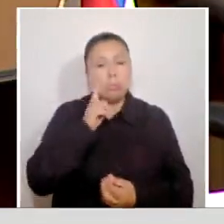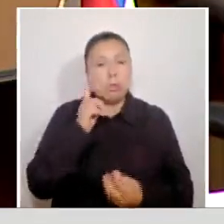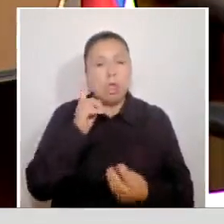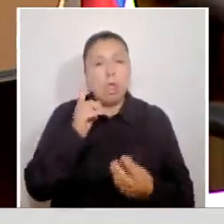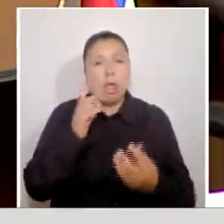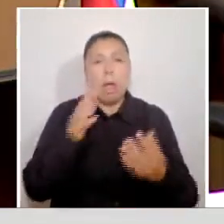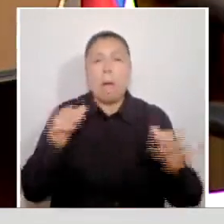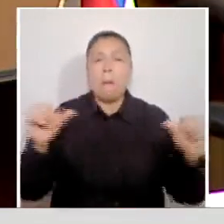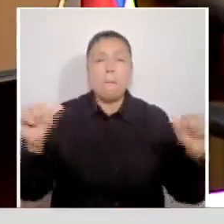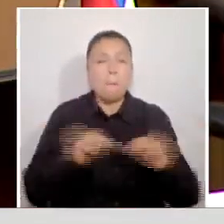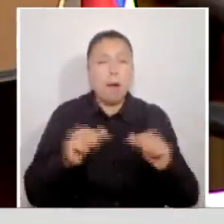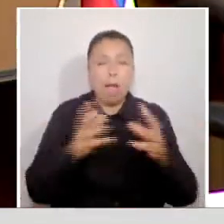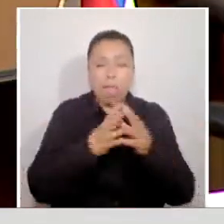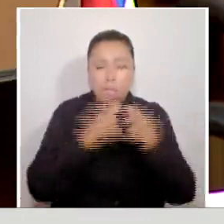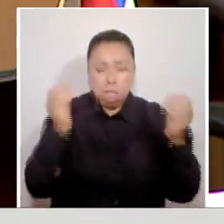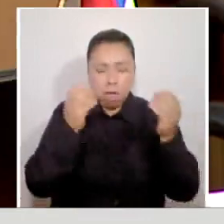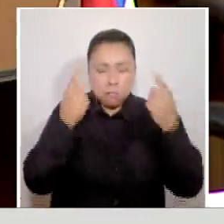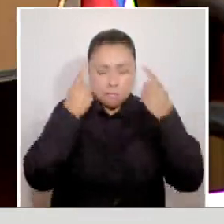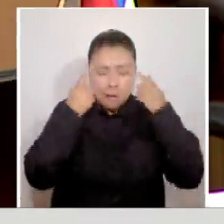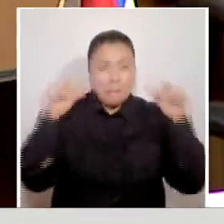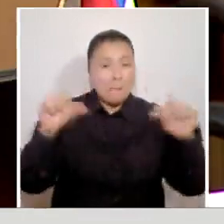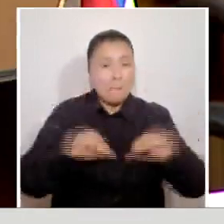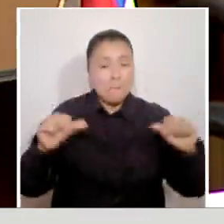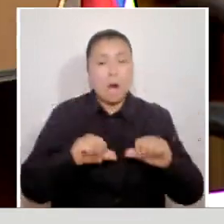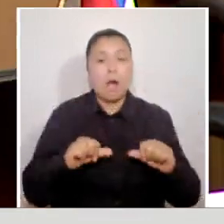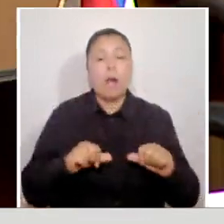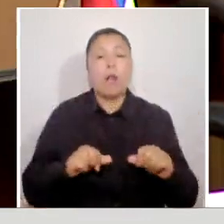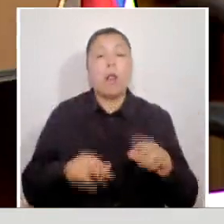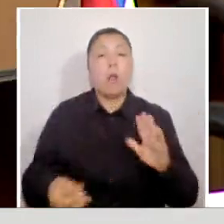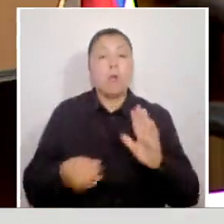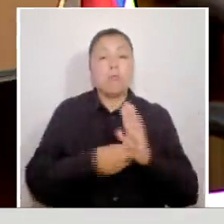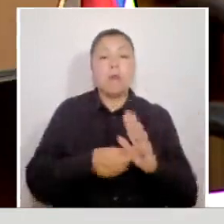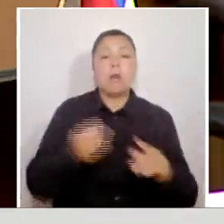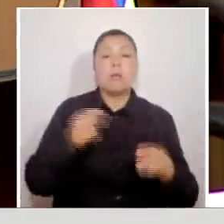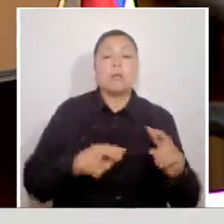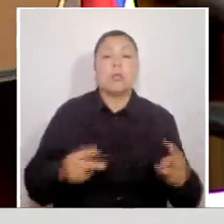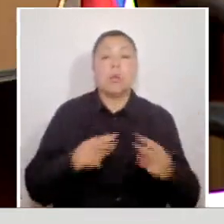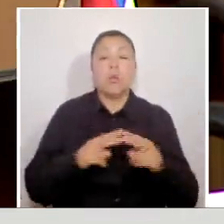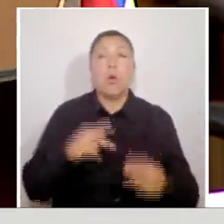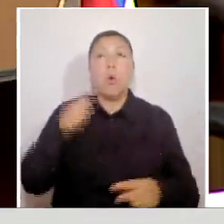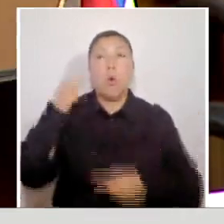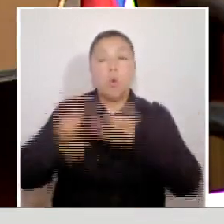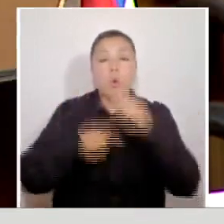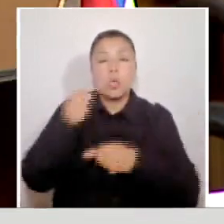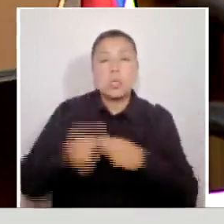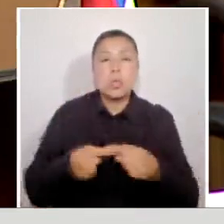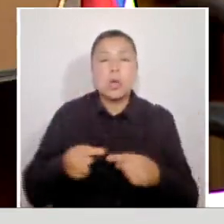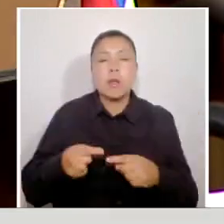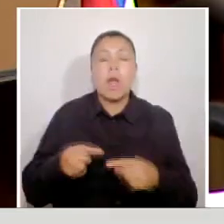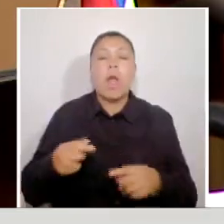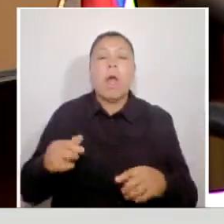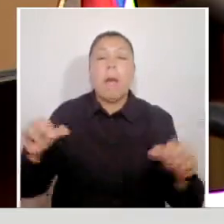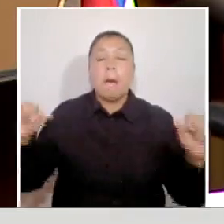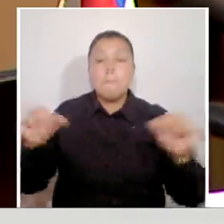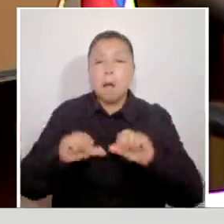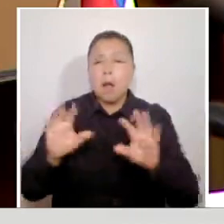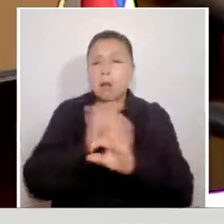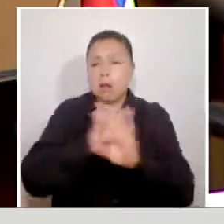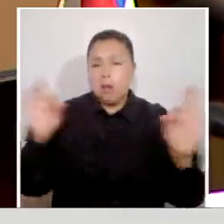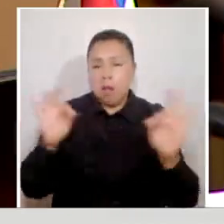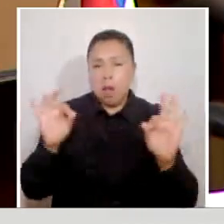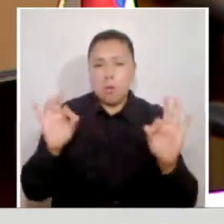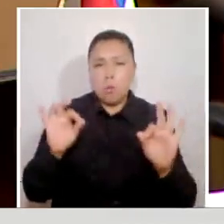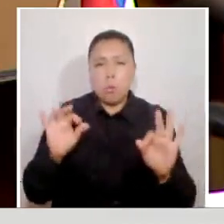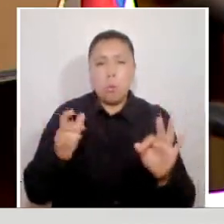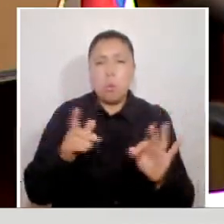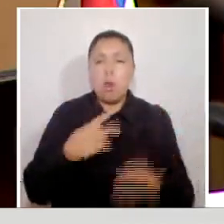destruidos en los casos severos de SAP se construye en el niño un relato de maltrato que no ha sufrido lo que contribuye a una